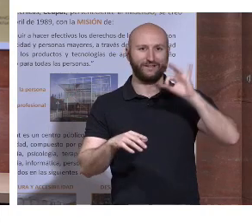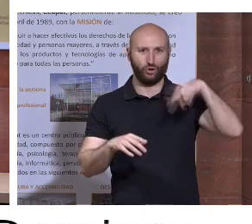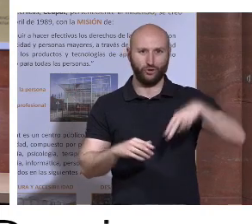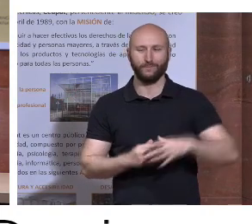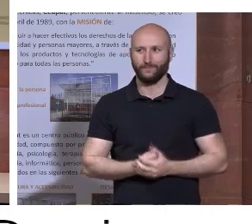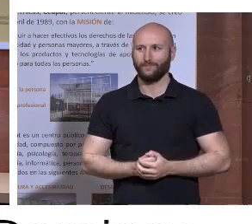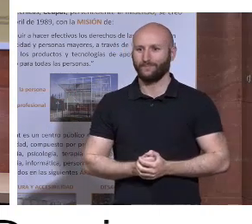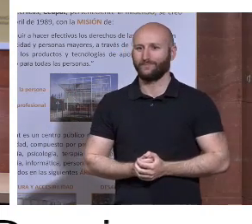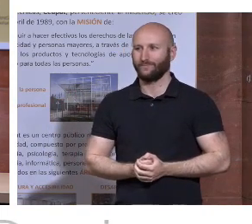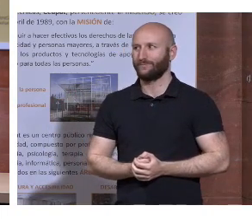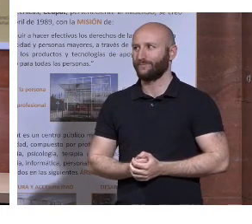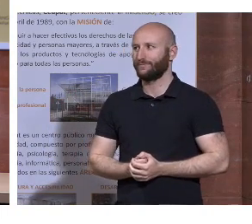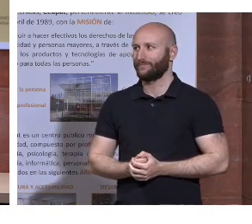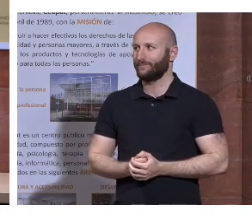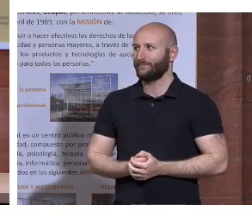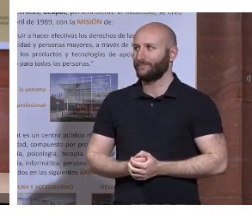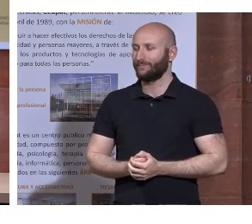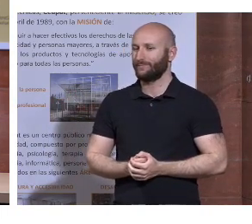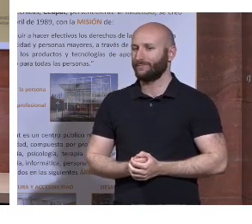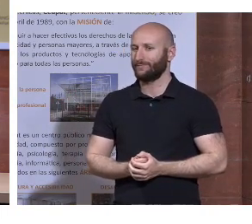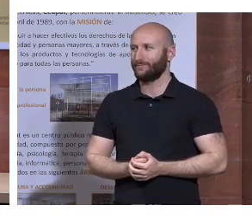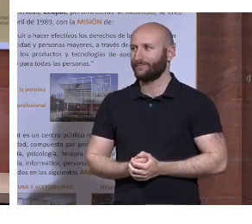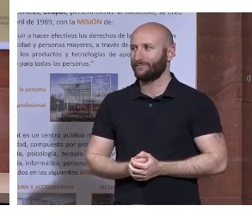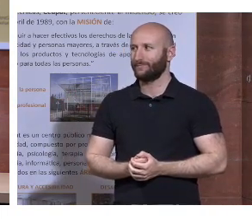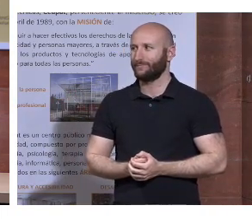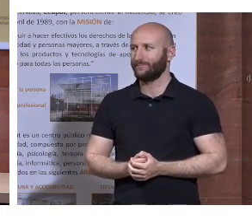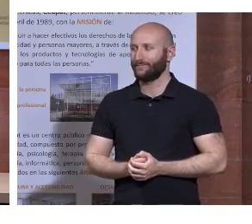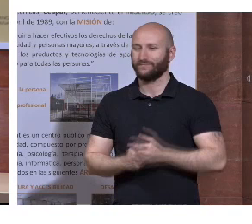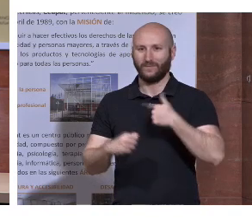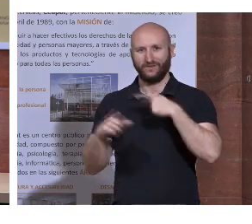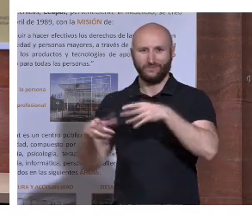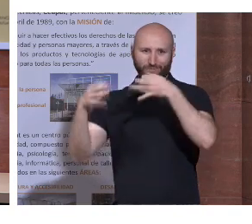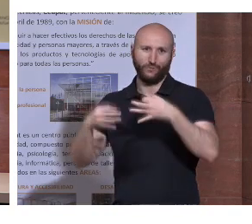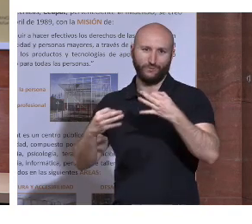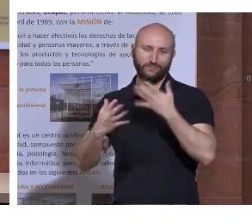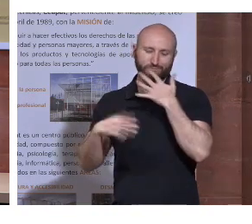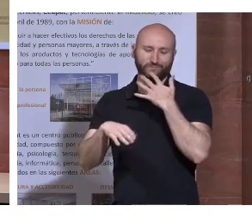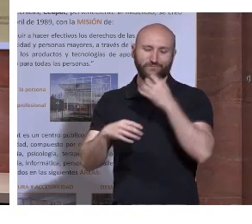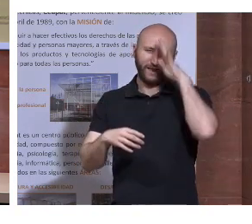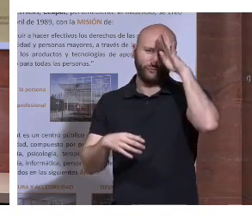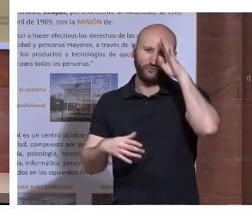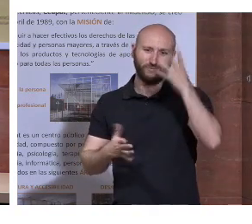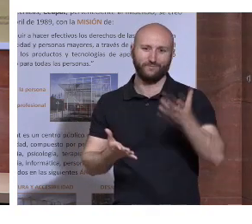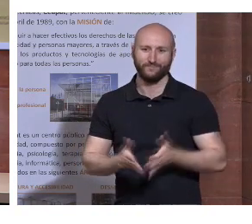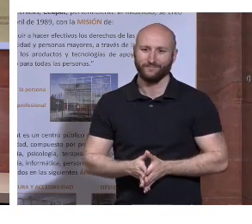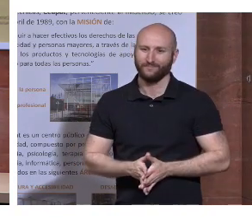yo, no. Esto mira y yo, ¿no? Porque yo porque, sé que porque la magia... le hace mucha ilusión, tú lo sabes. Bueno.